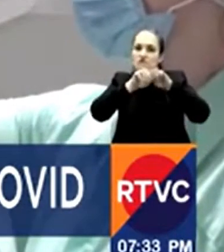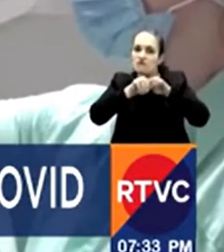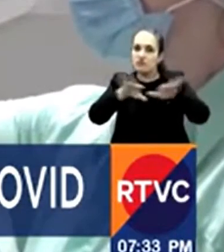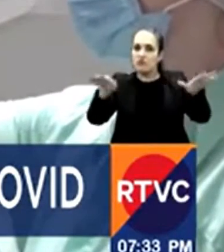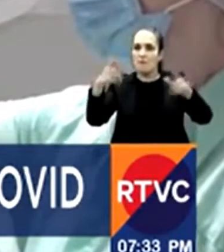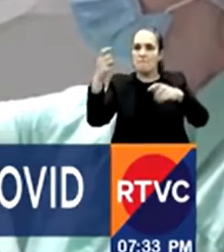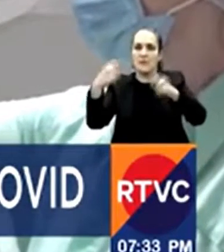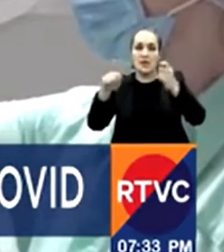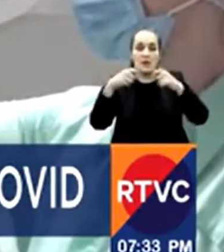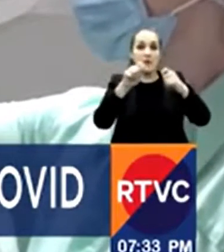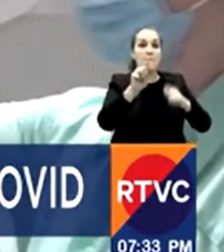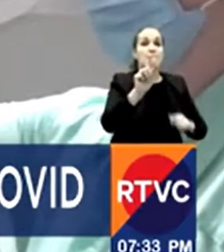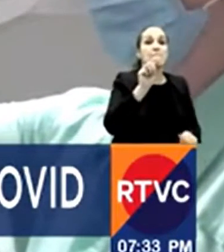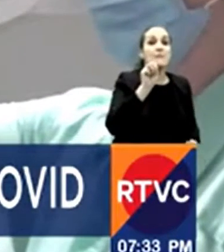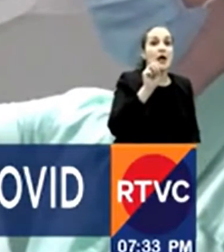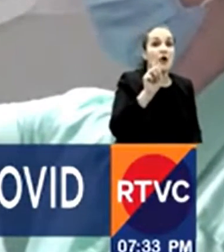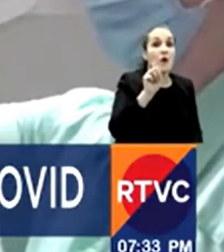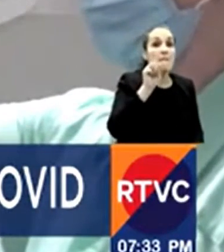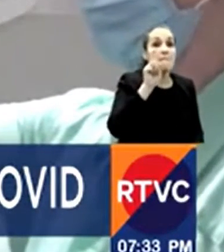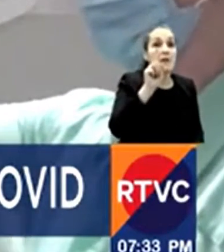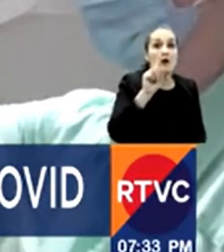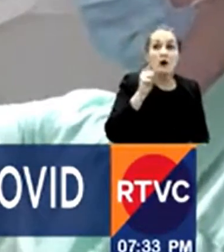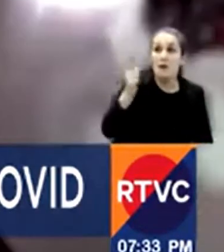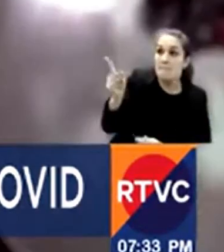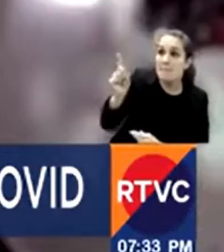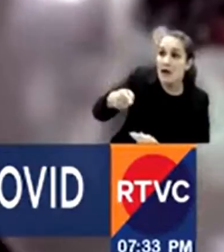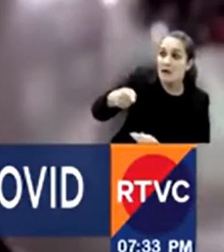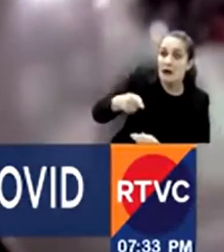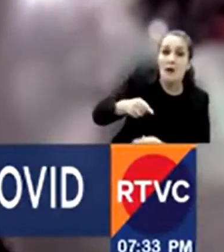se venderá únicamente con fórmula médica.